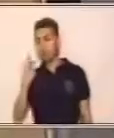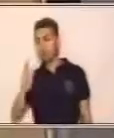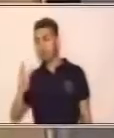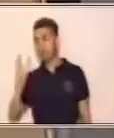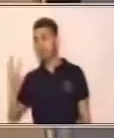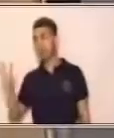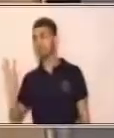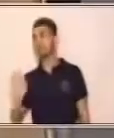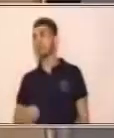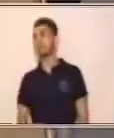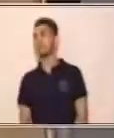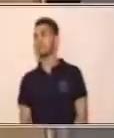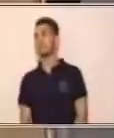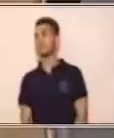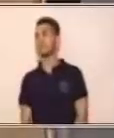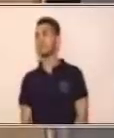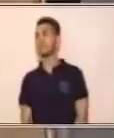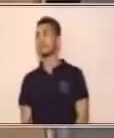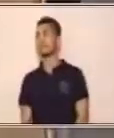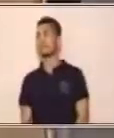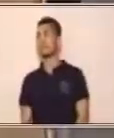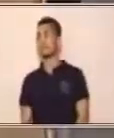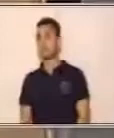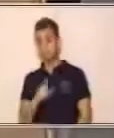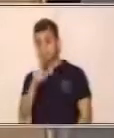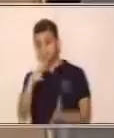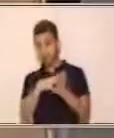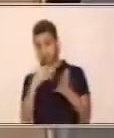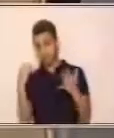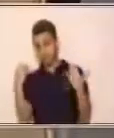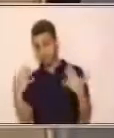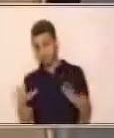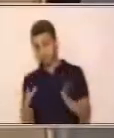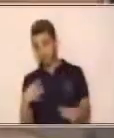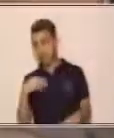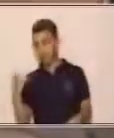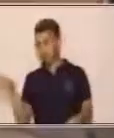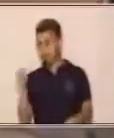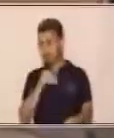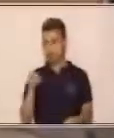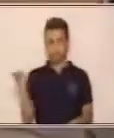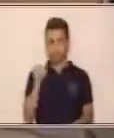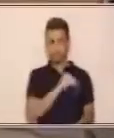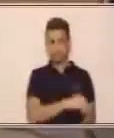1.33. Muy bien, si ya lo copiaste, yo voy a quitar